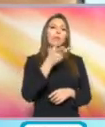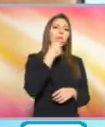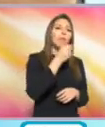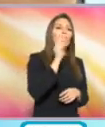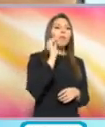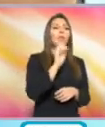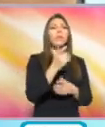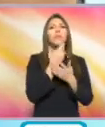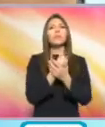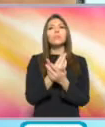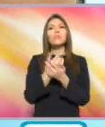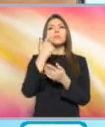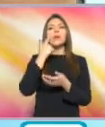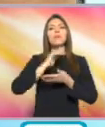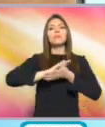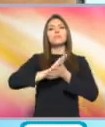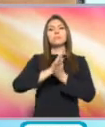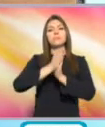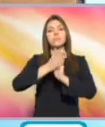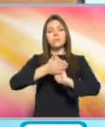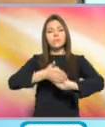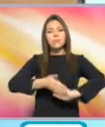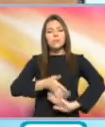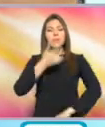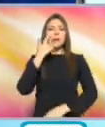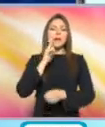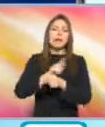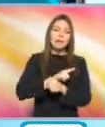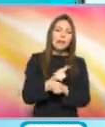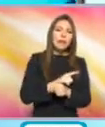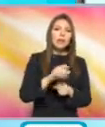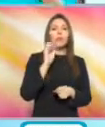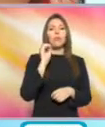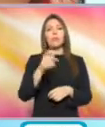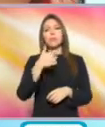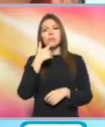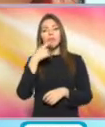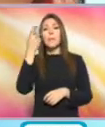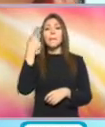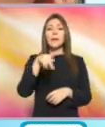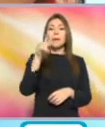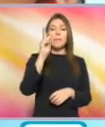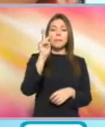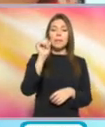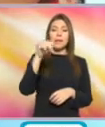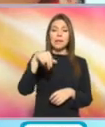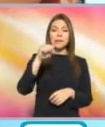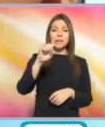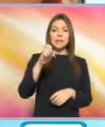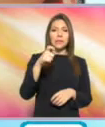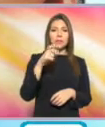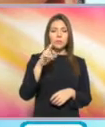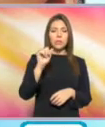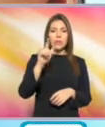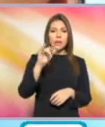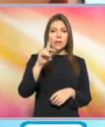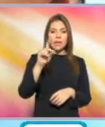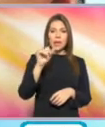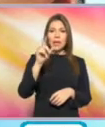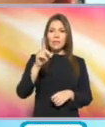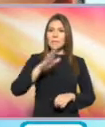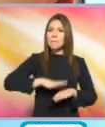todo entrecomillado, en homosexual, pero bueno, la pansexualidad va más allá de la